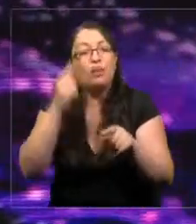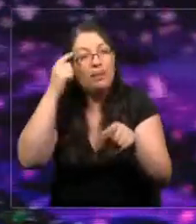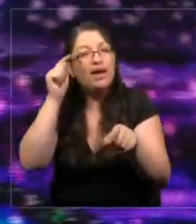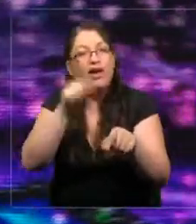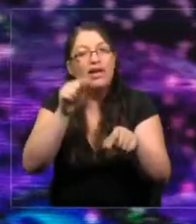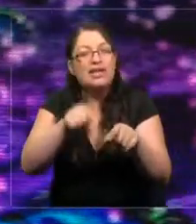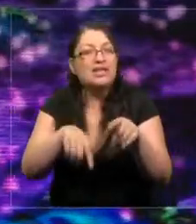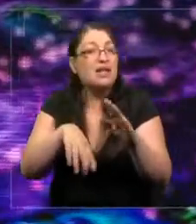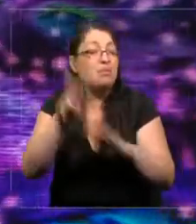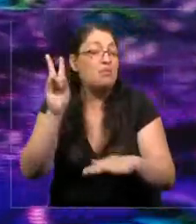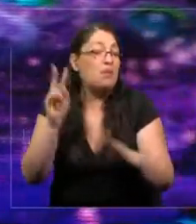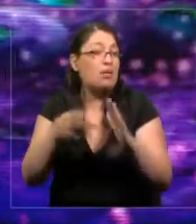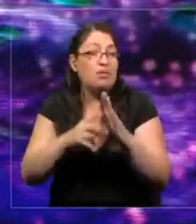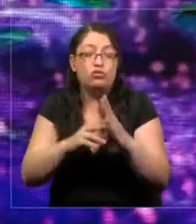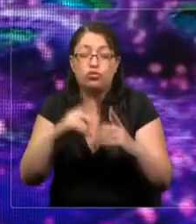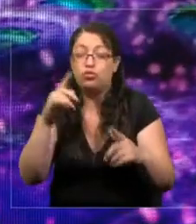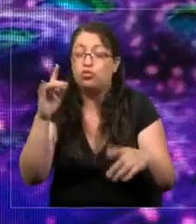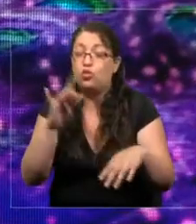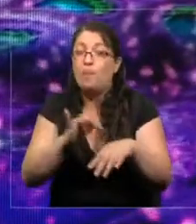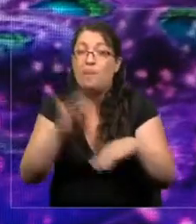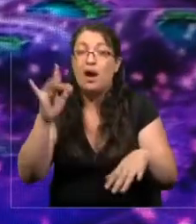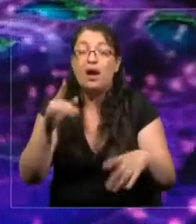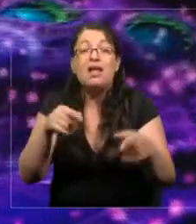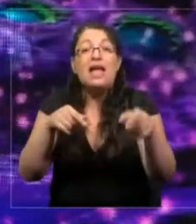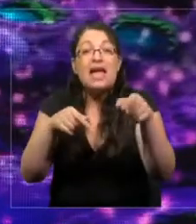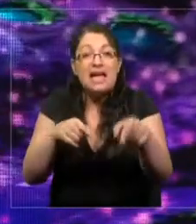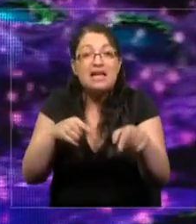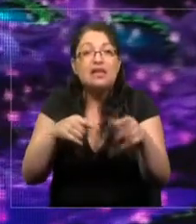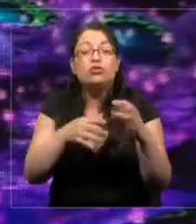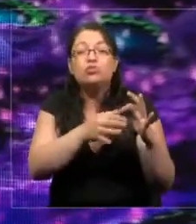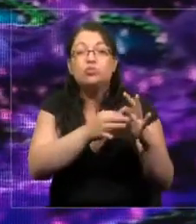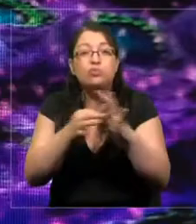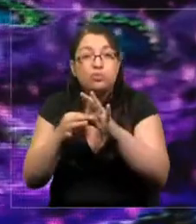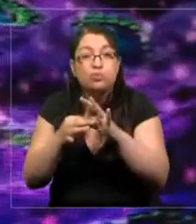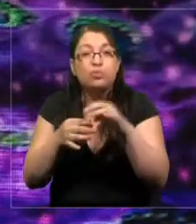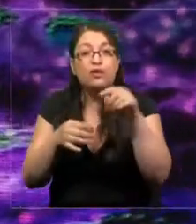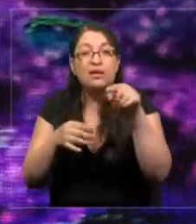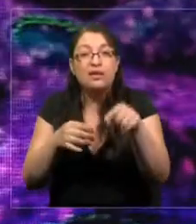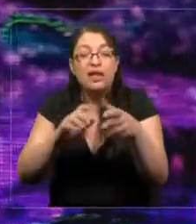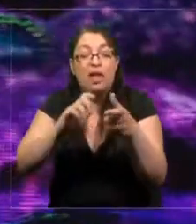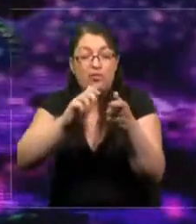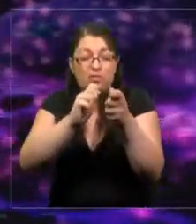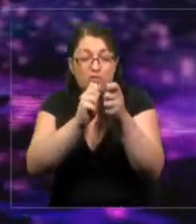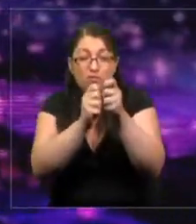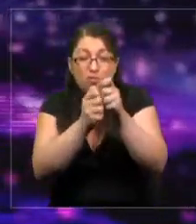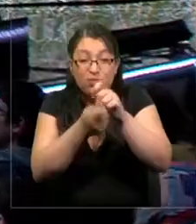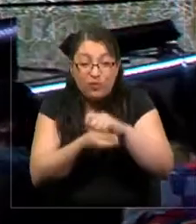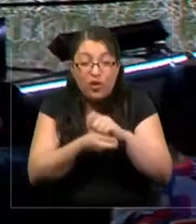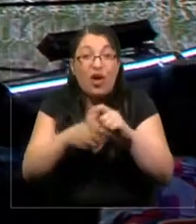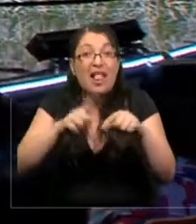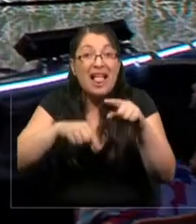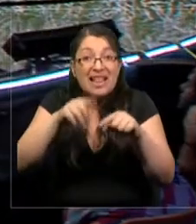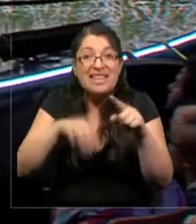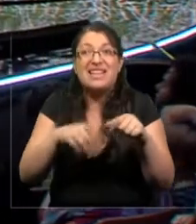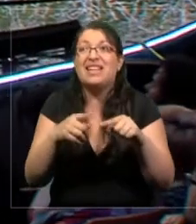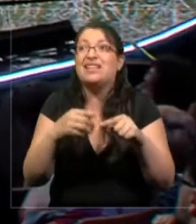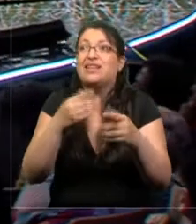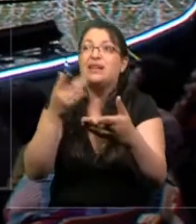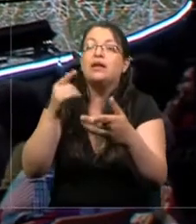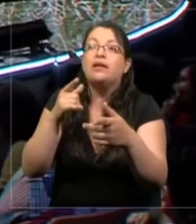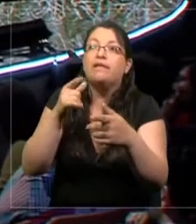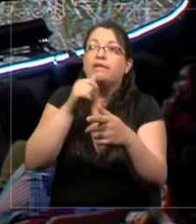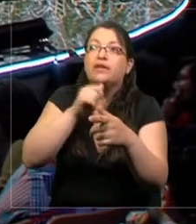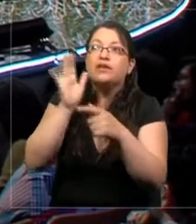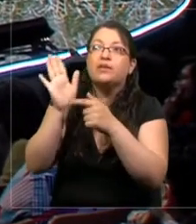los problemas más graves que tenemos que enfrentar y la causa de esta degradación de biodiversidad y debió haber aparecido algo